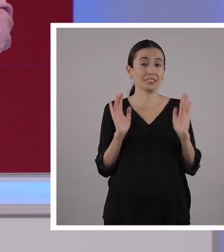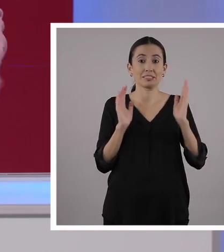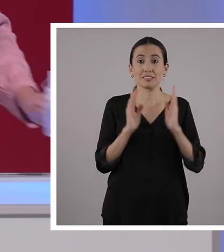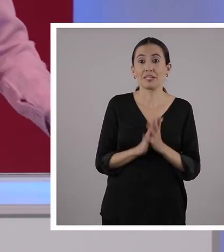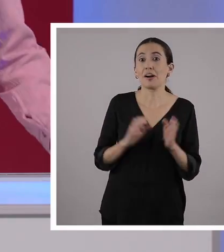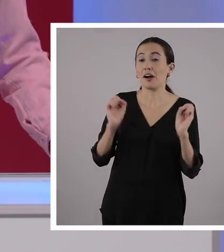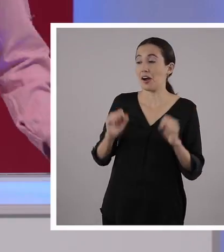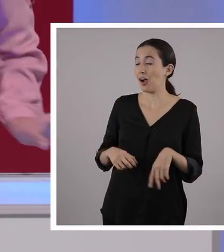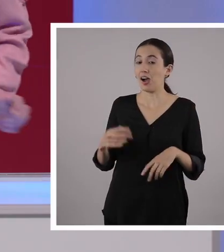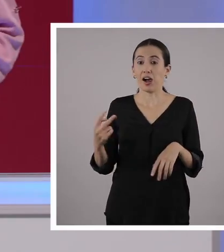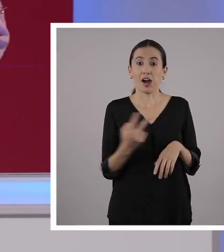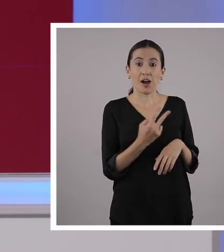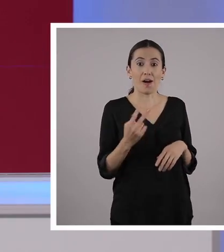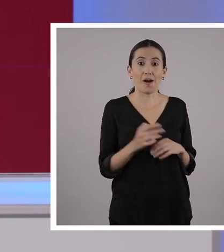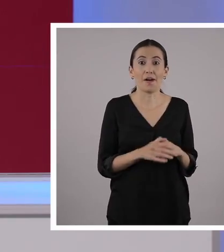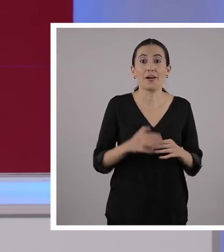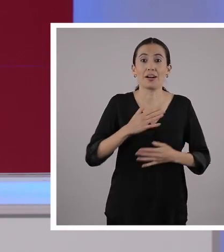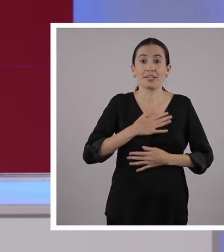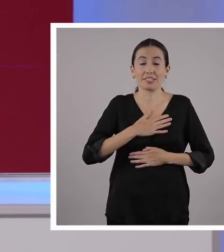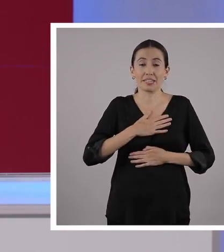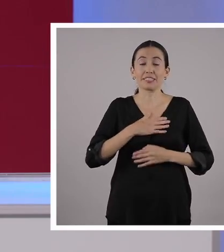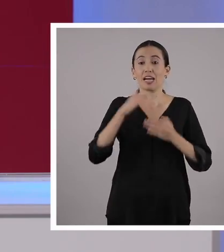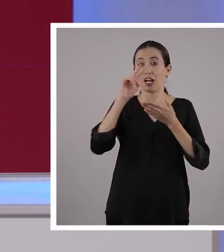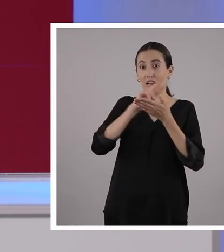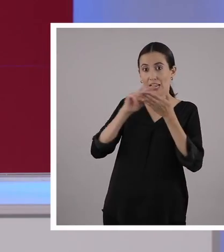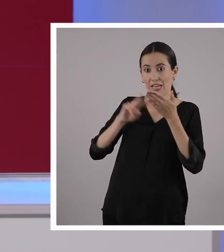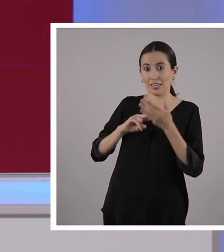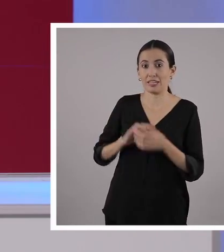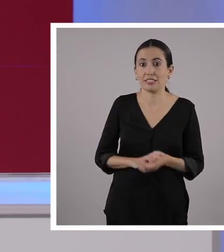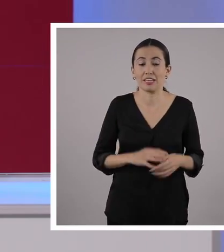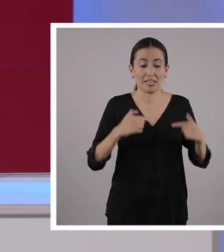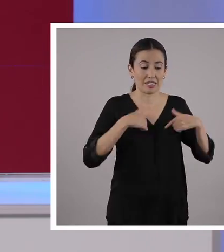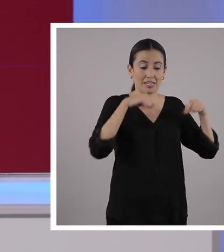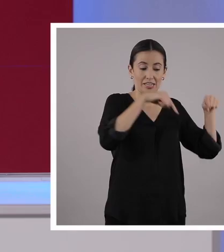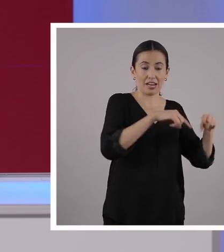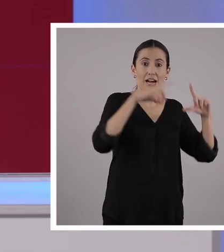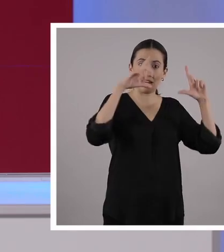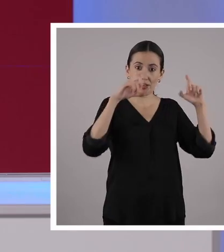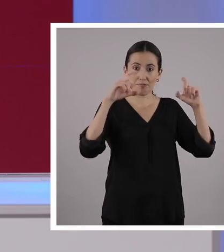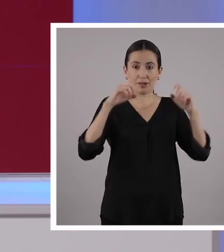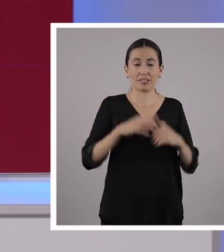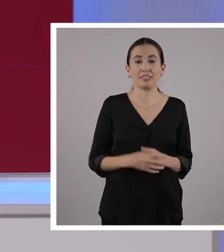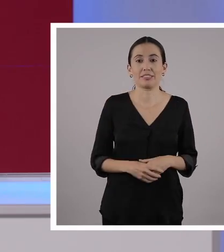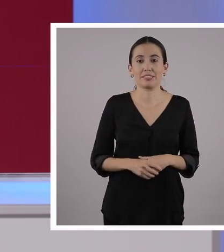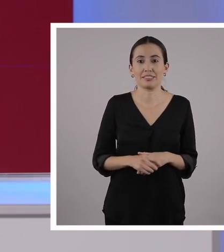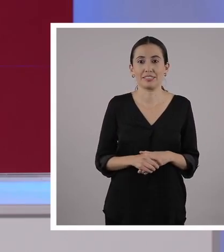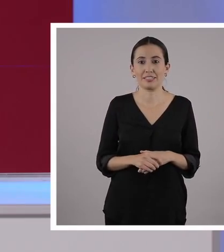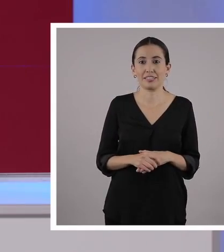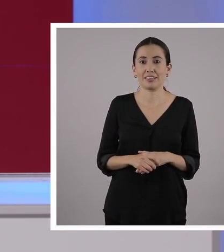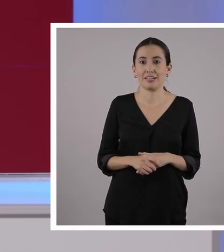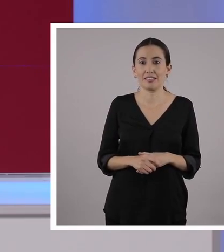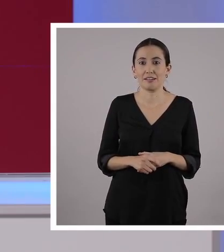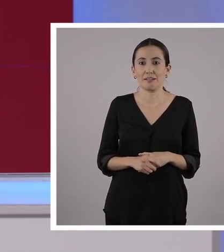¿Listo, profe? Muy bien. Tenemos ya nuestros cubos. Yo ¿Están tengo el listos? de las letras. Y tenemos acá las imágenes.